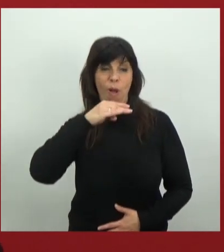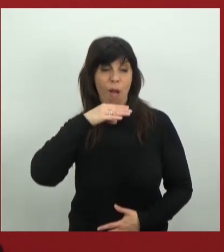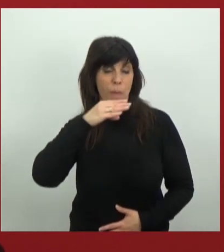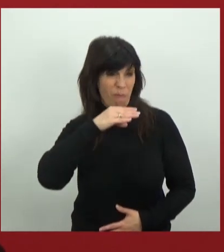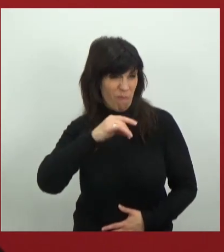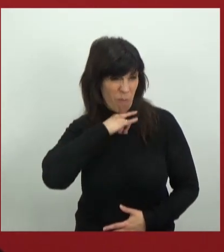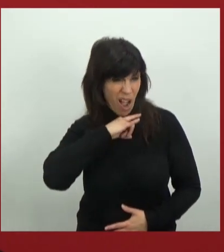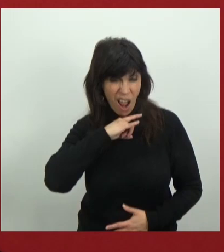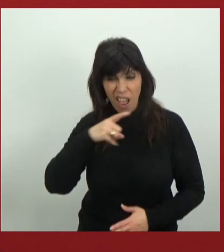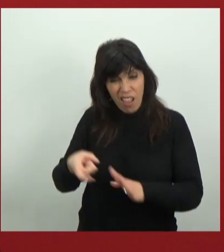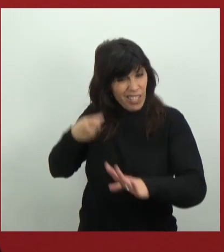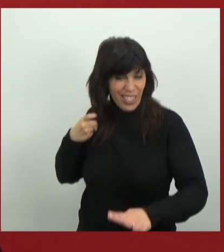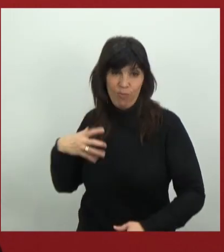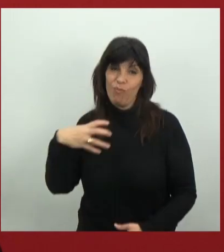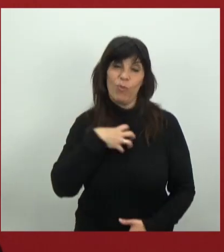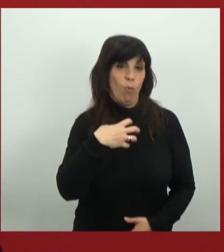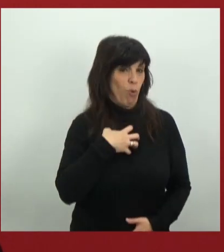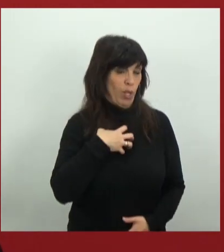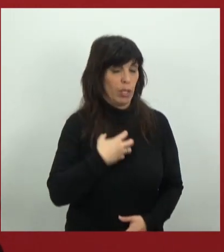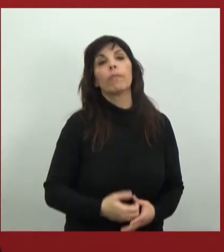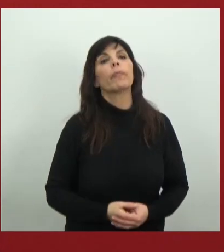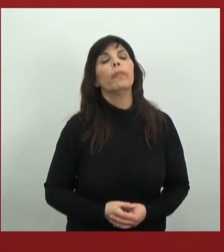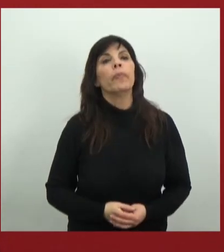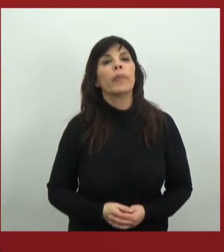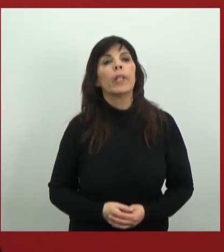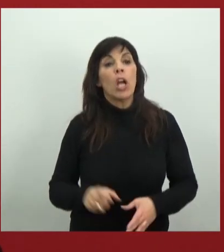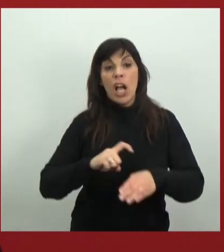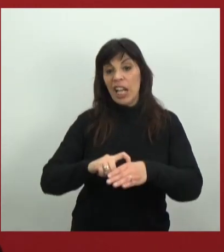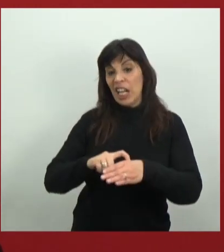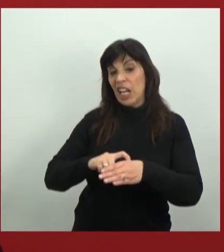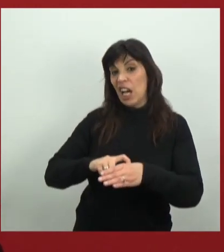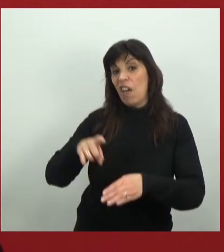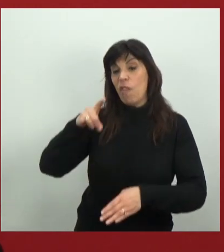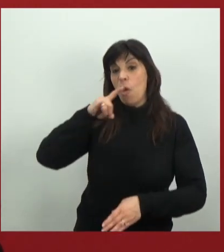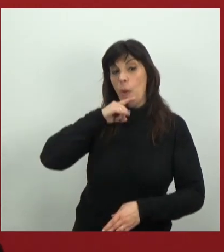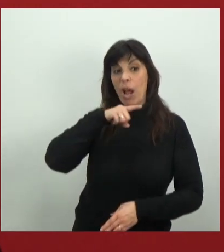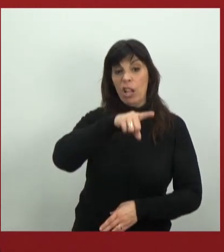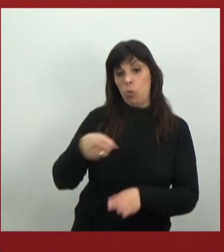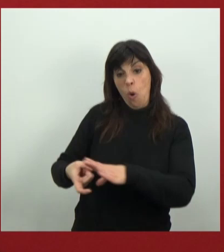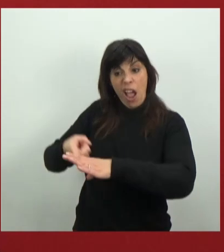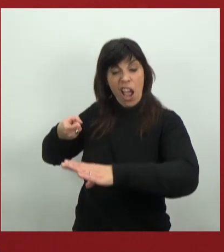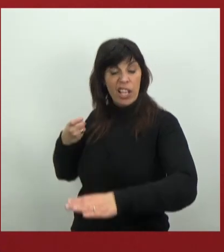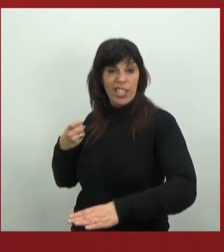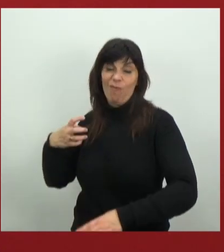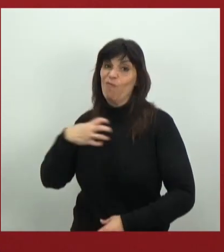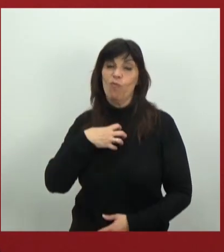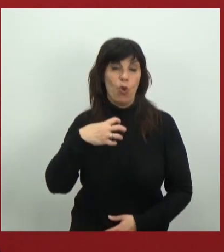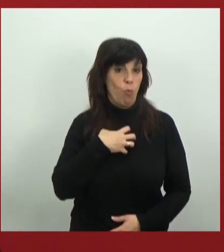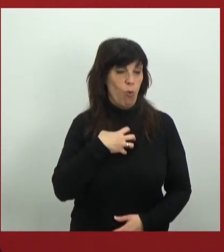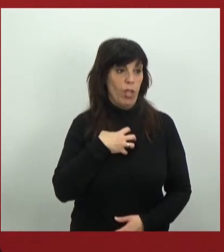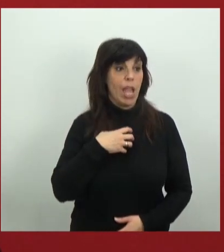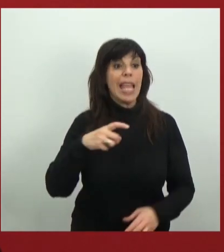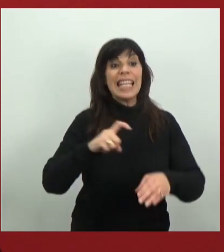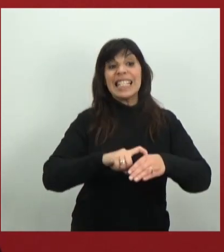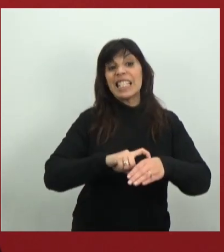Tú puedes echar un demonio fuera, pero no un mal carácter. El mal carácter necesita una transformación.